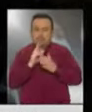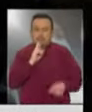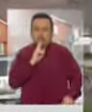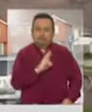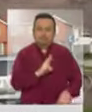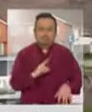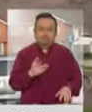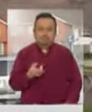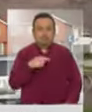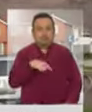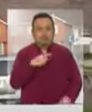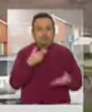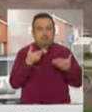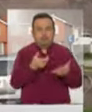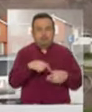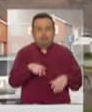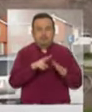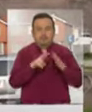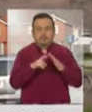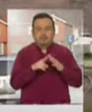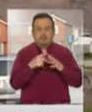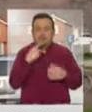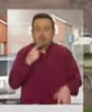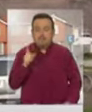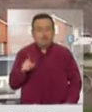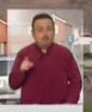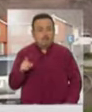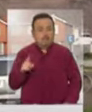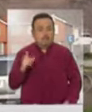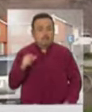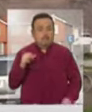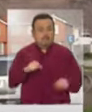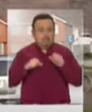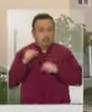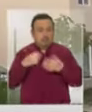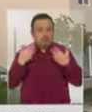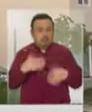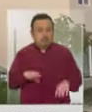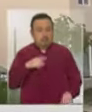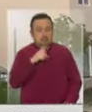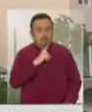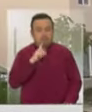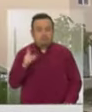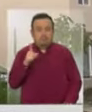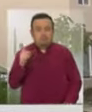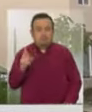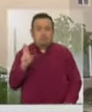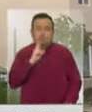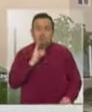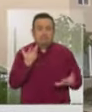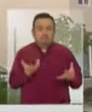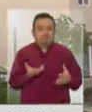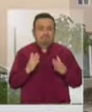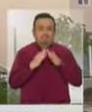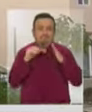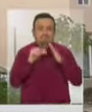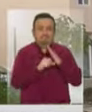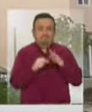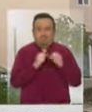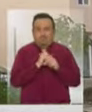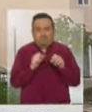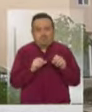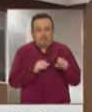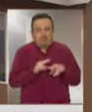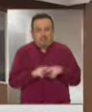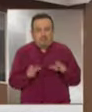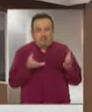respuesta para entregarle a los vecinos, puesto que ellos dicen que se han contactado con la inmobiliaria, pero le han dicho que producto de la pandemia no